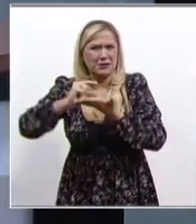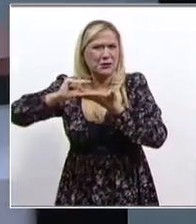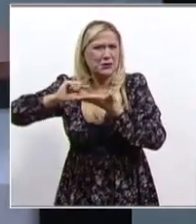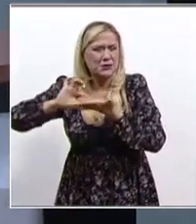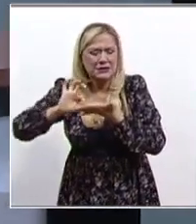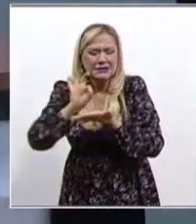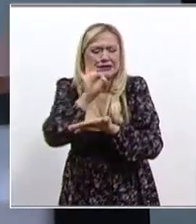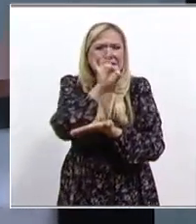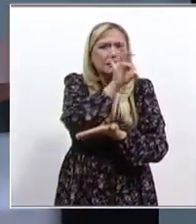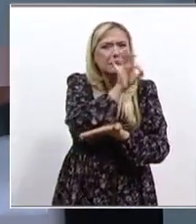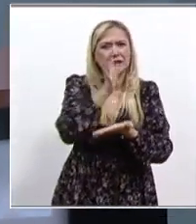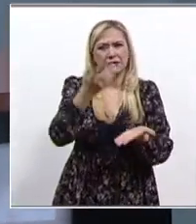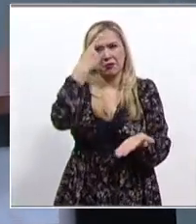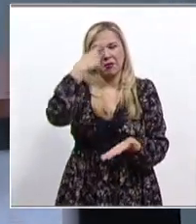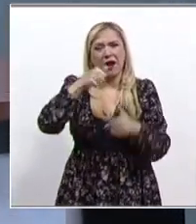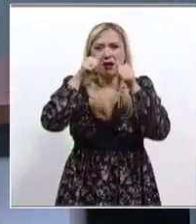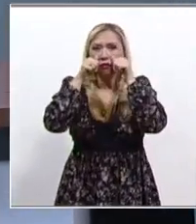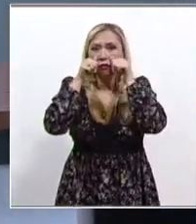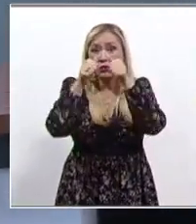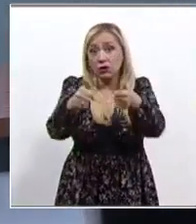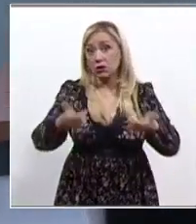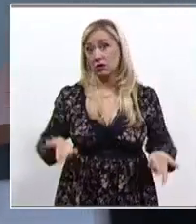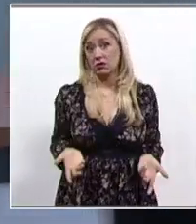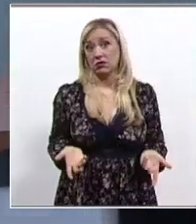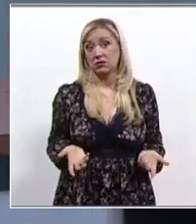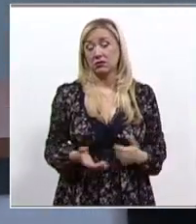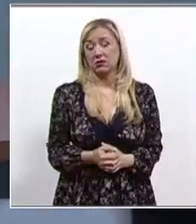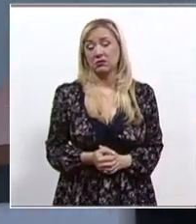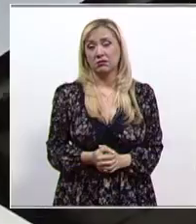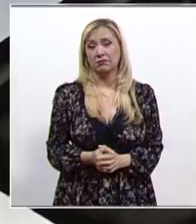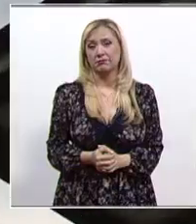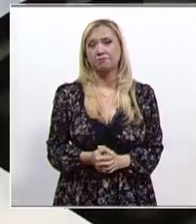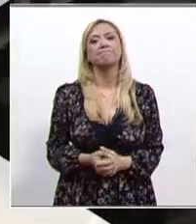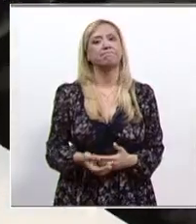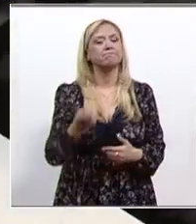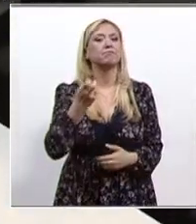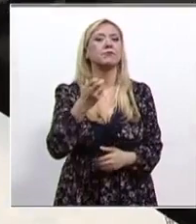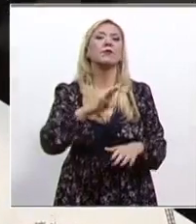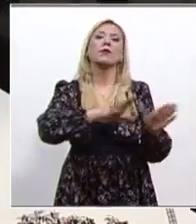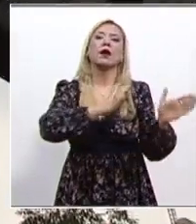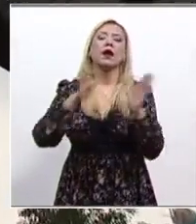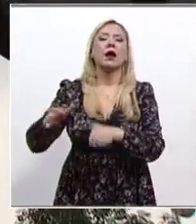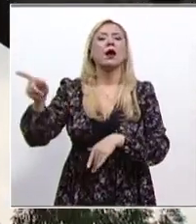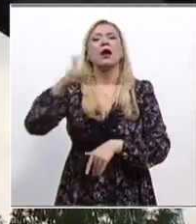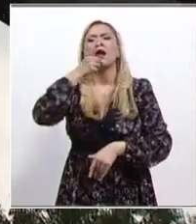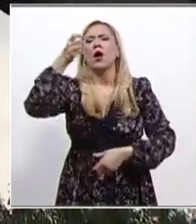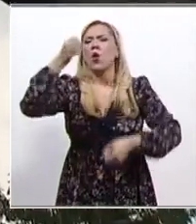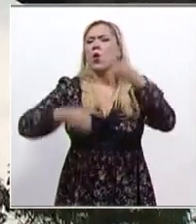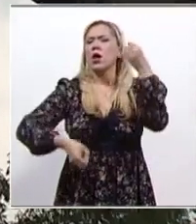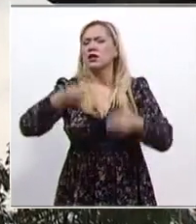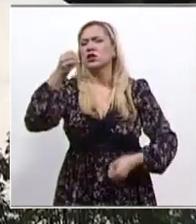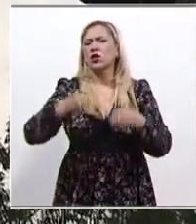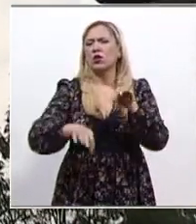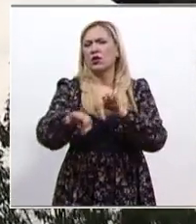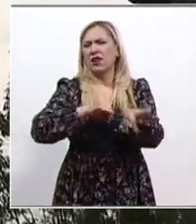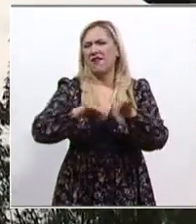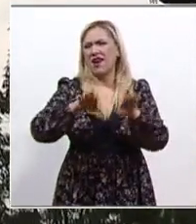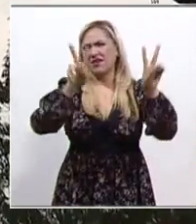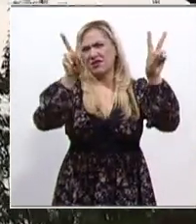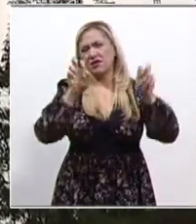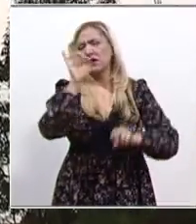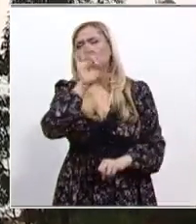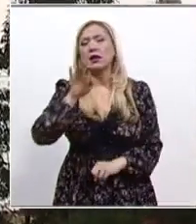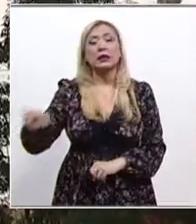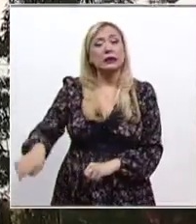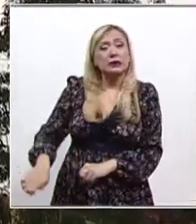Y el Consejo de la Judicatura Federal dio a conocer una tesis relevante que establece que cuando un juicio laboral ha sido promovido por un